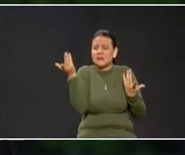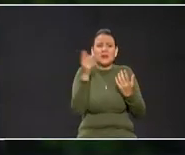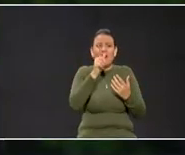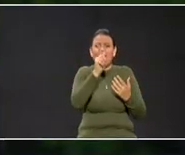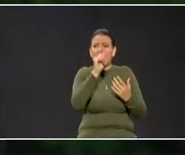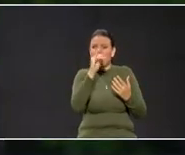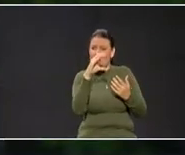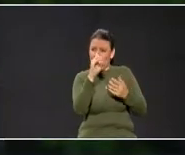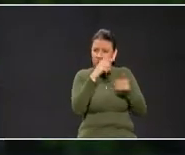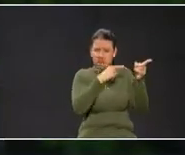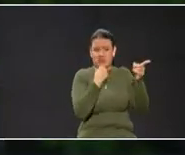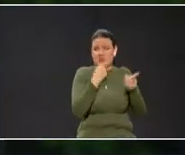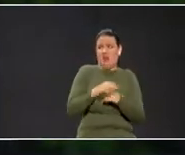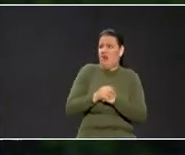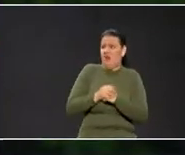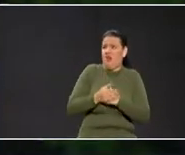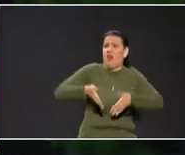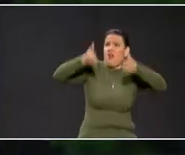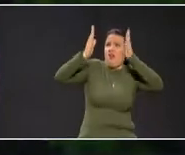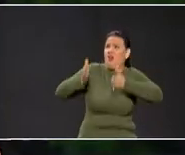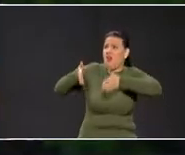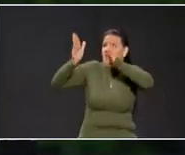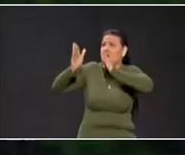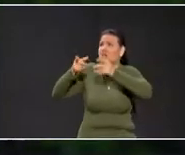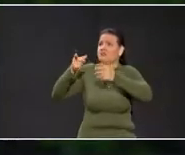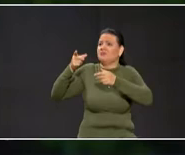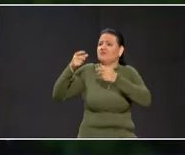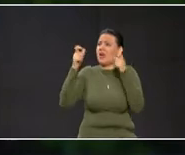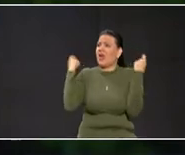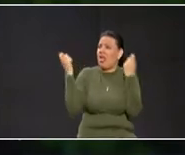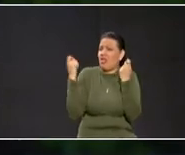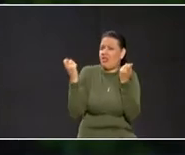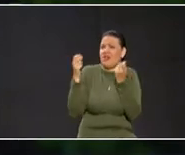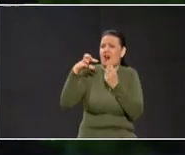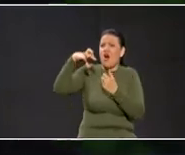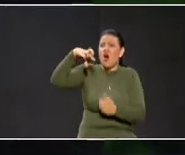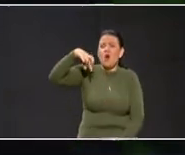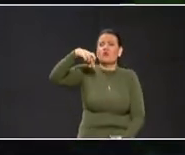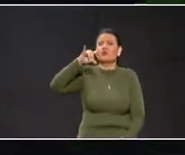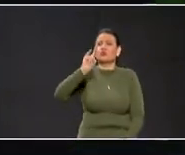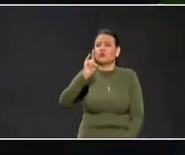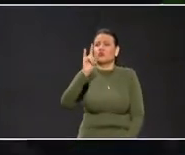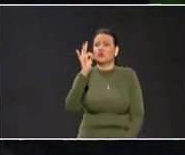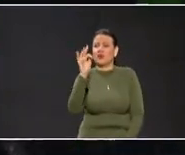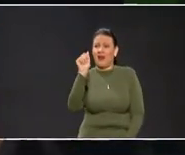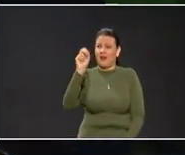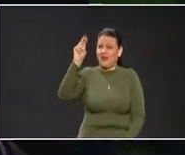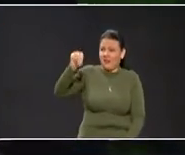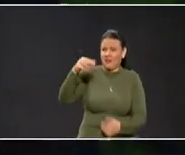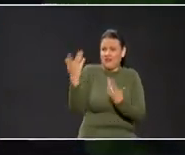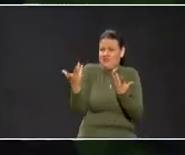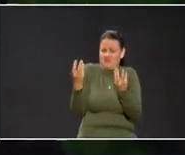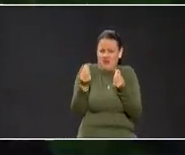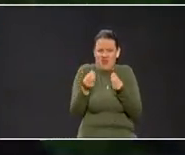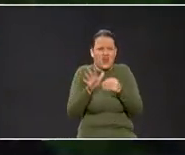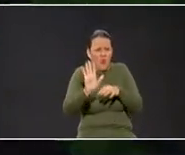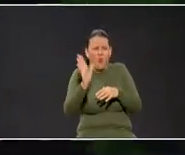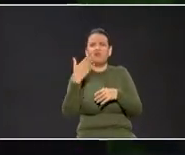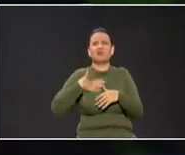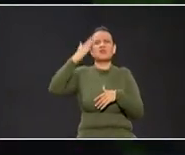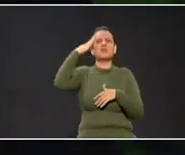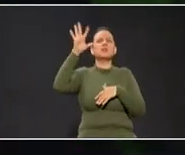pero es importante ver vamos a hacer segundos pisos viales y con los segundos pisos viales nos vemos un inversionista internacional para que los hagamos ya lo tengo